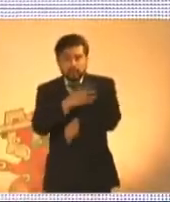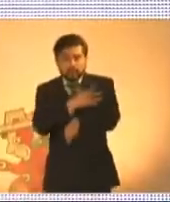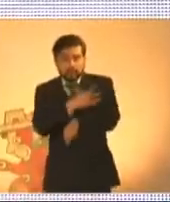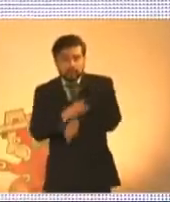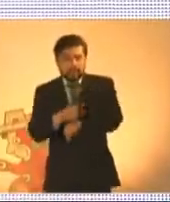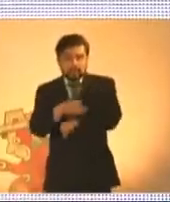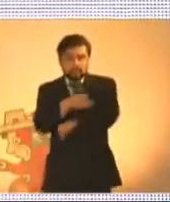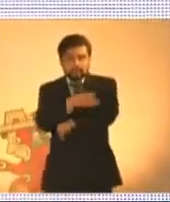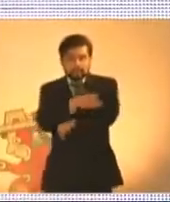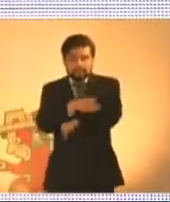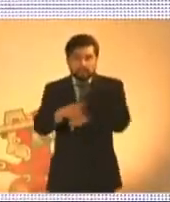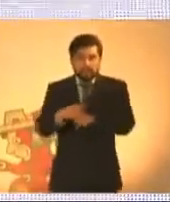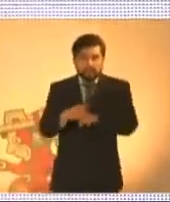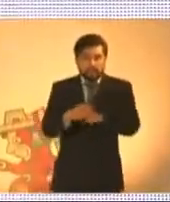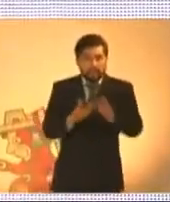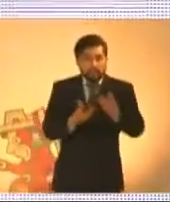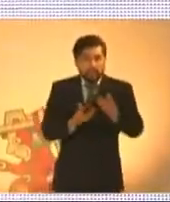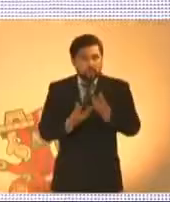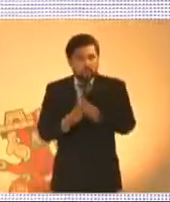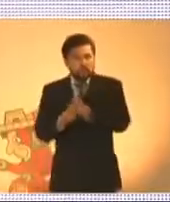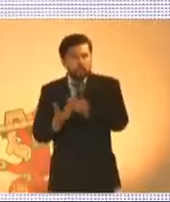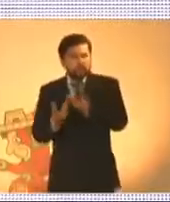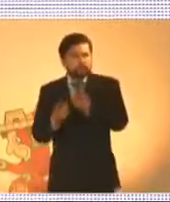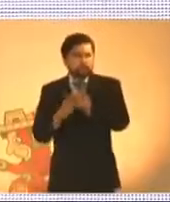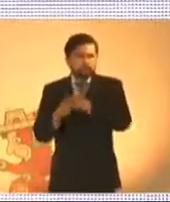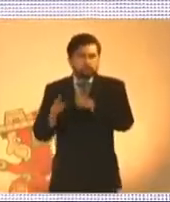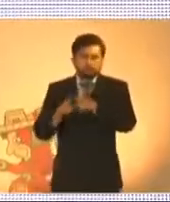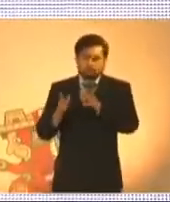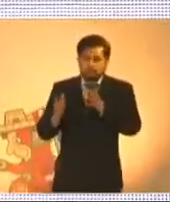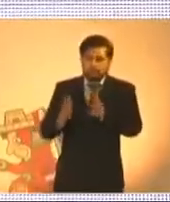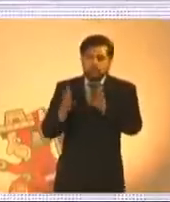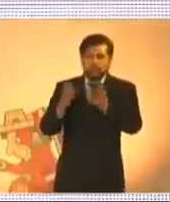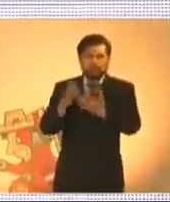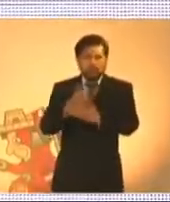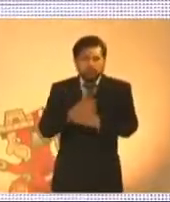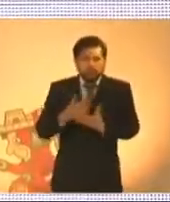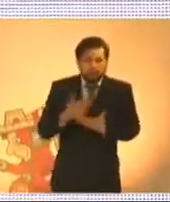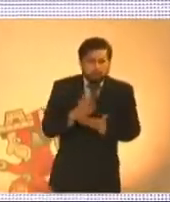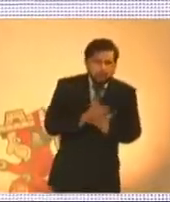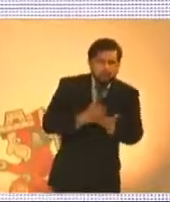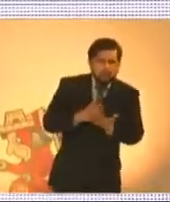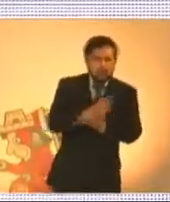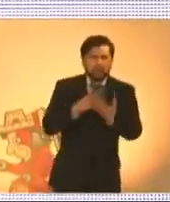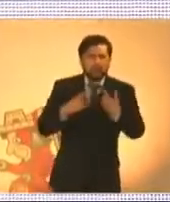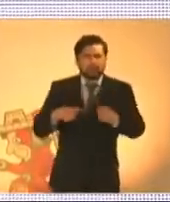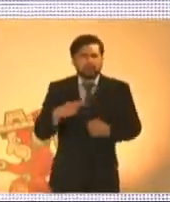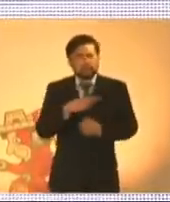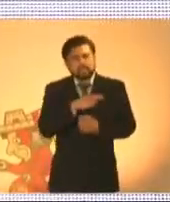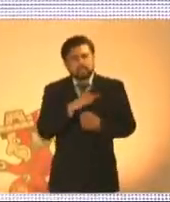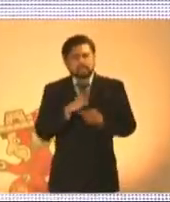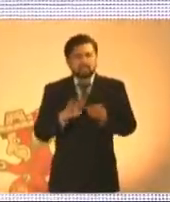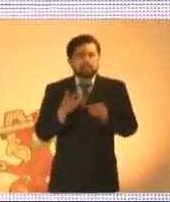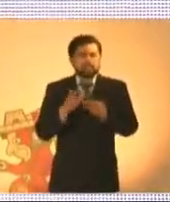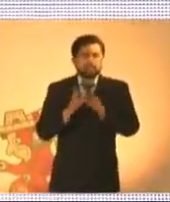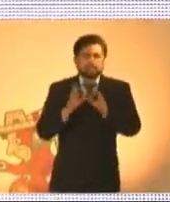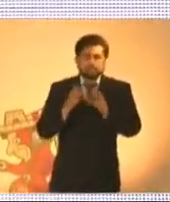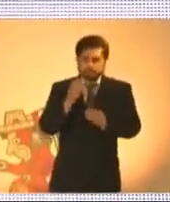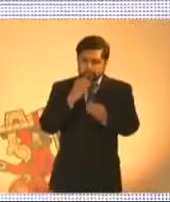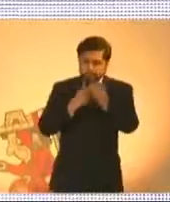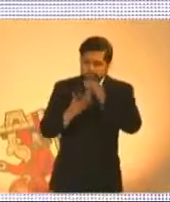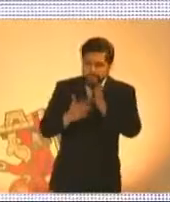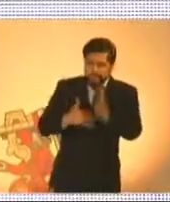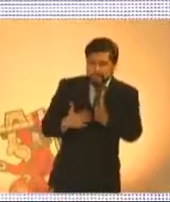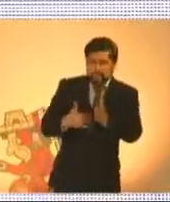y que hacían de todo lo mismo cura ver enfermos que hacían la comida que se procuraban alimentos